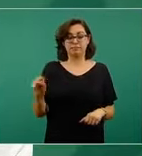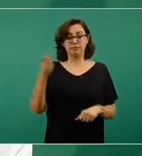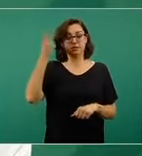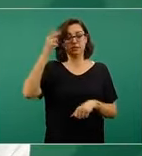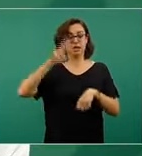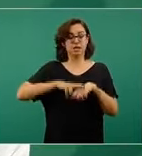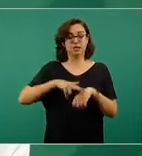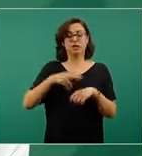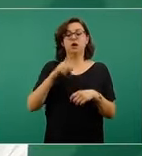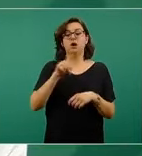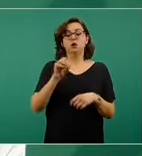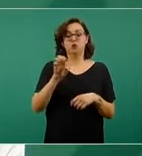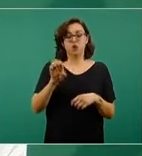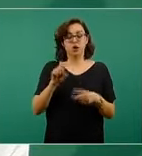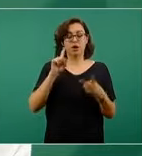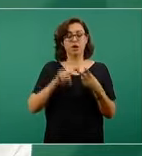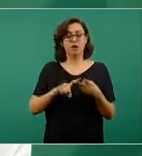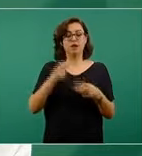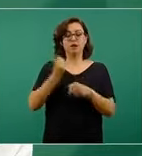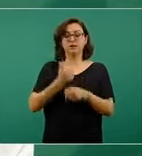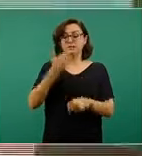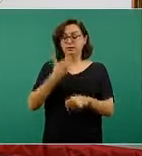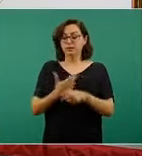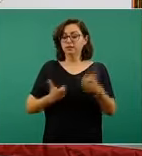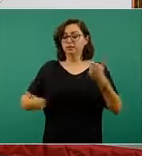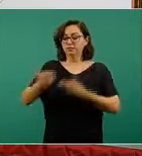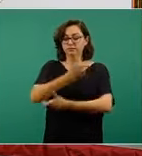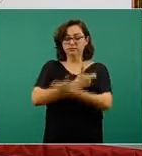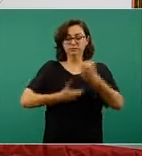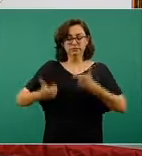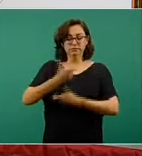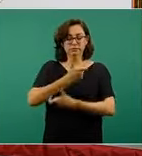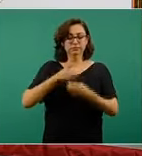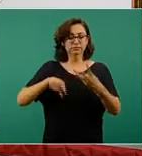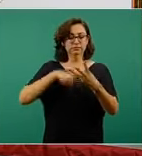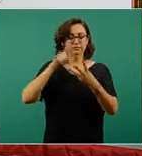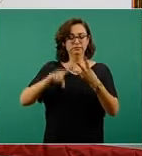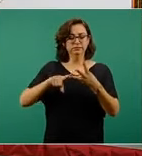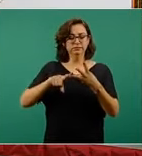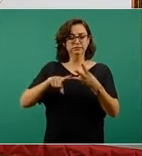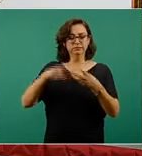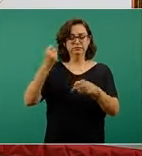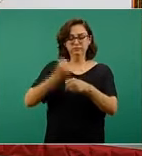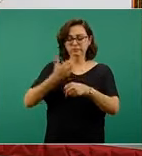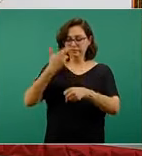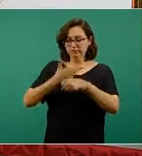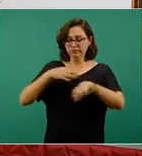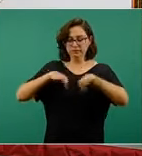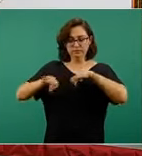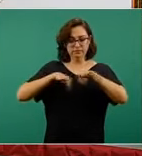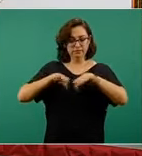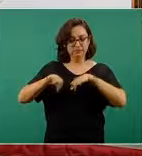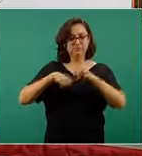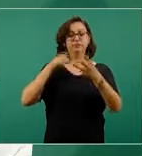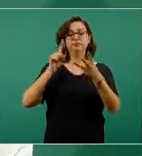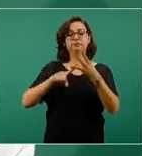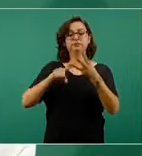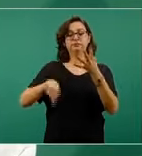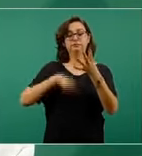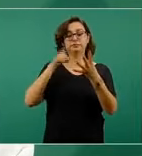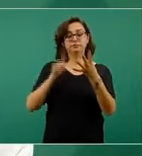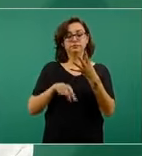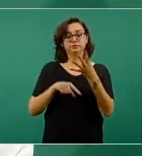Robledo, participa la secretaria de Economía, participa la secretaria del Trabajo,